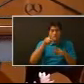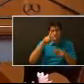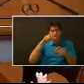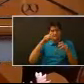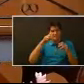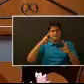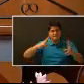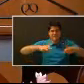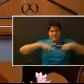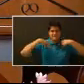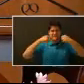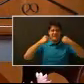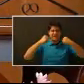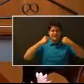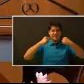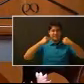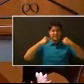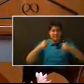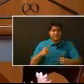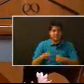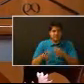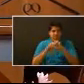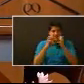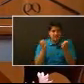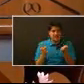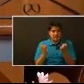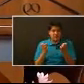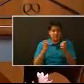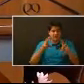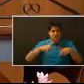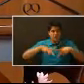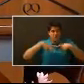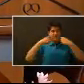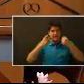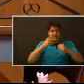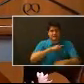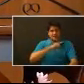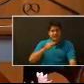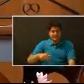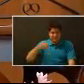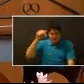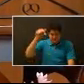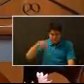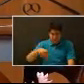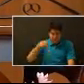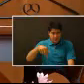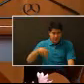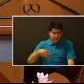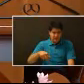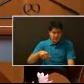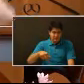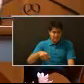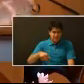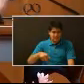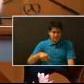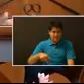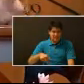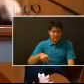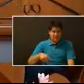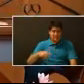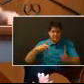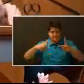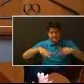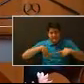en un valiente. Entonces, y los valientes que están hoy aquí, los valientes que puedan